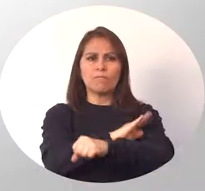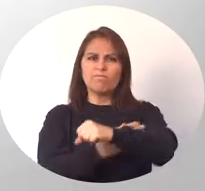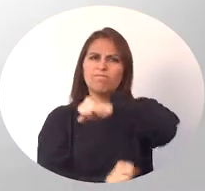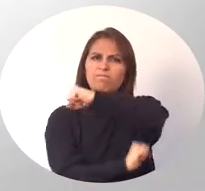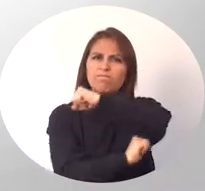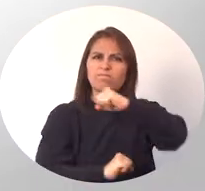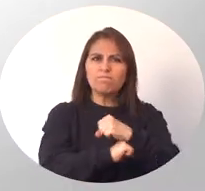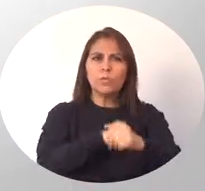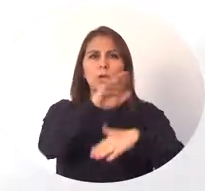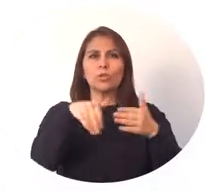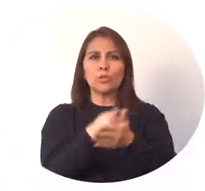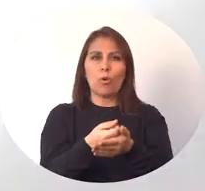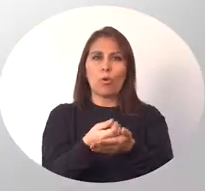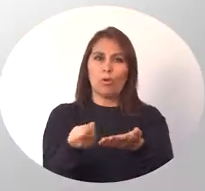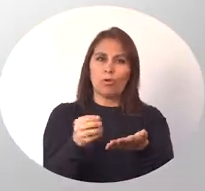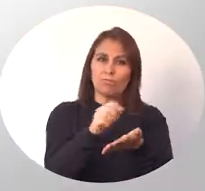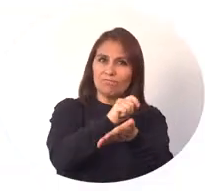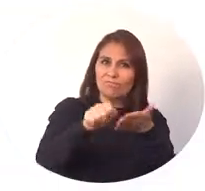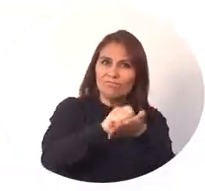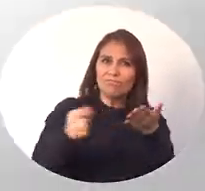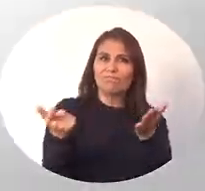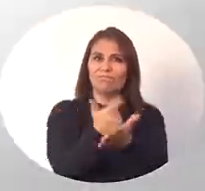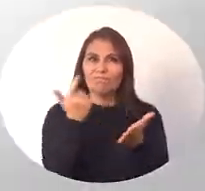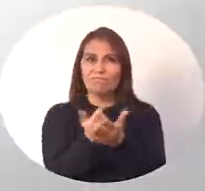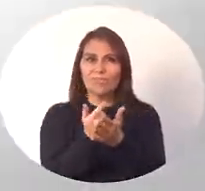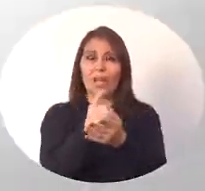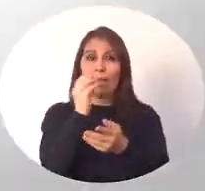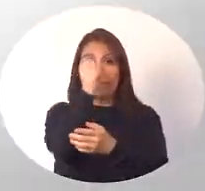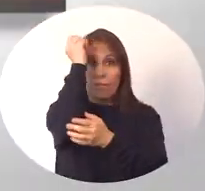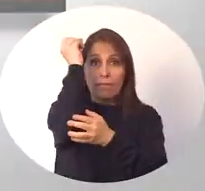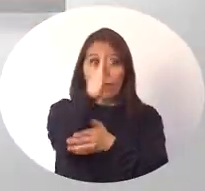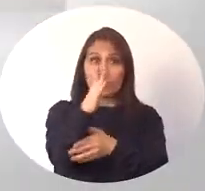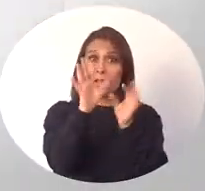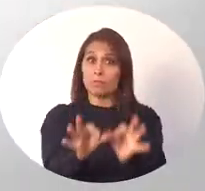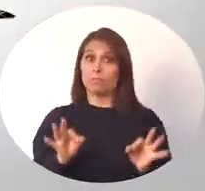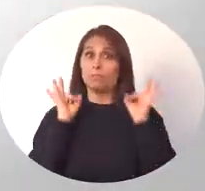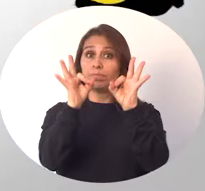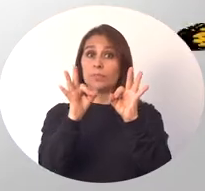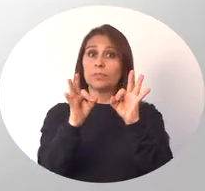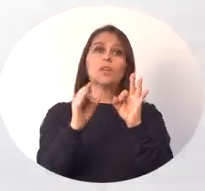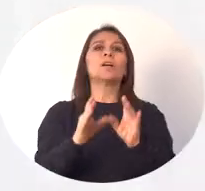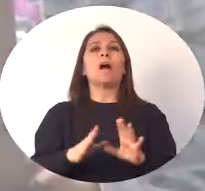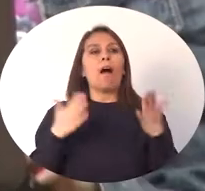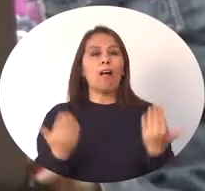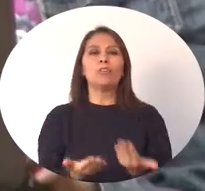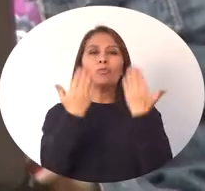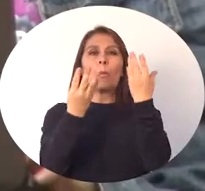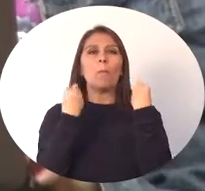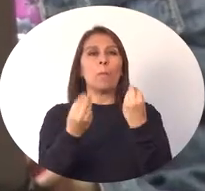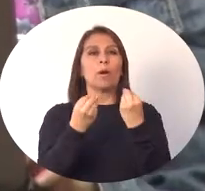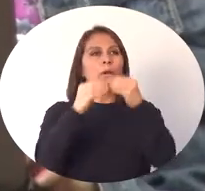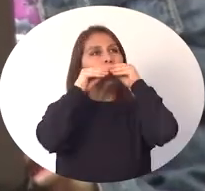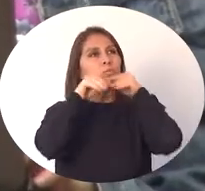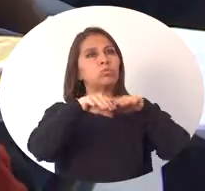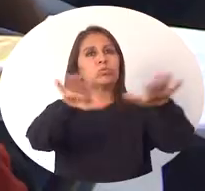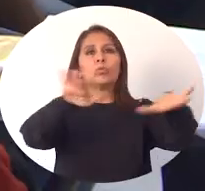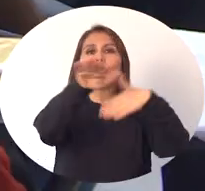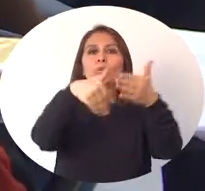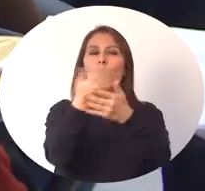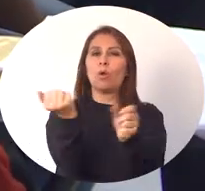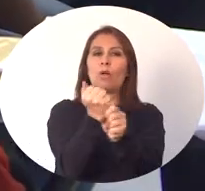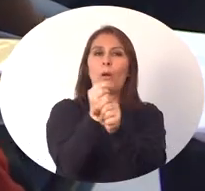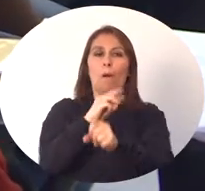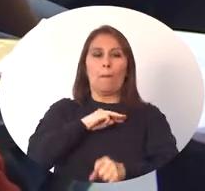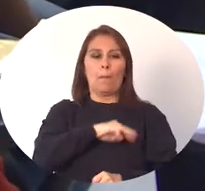y fortalece la producción de contenidos editoriales, educativos y didácticos de alta calidad que garantizan la promoción y divulgación de la